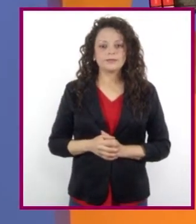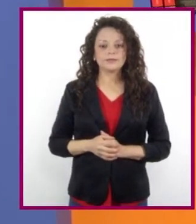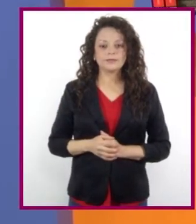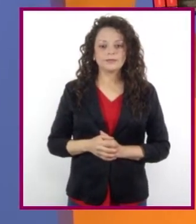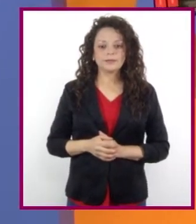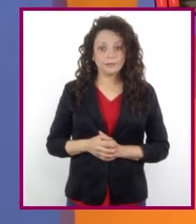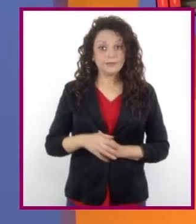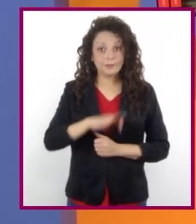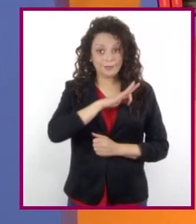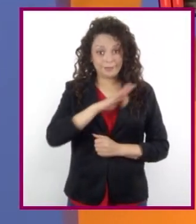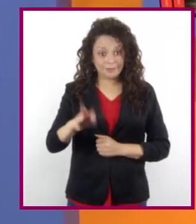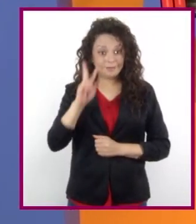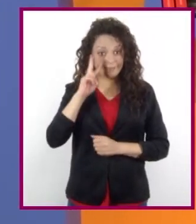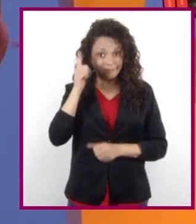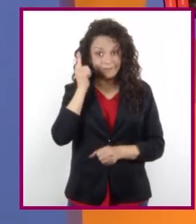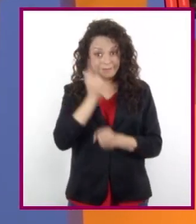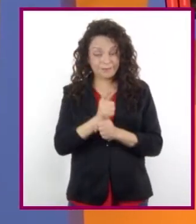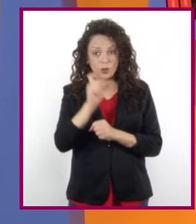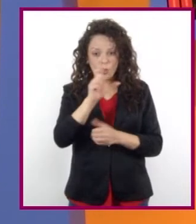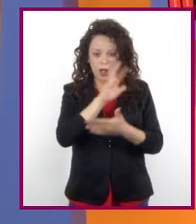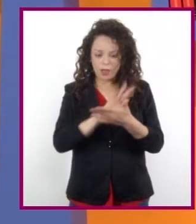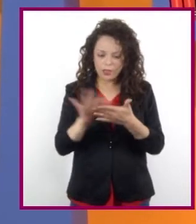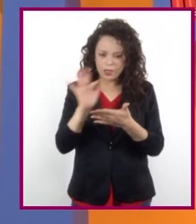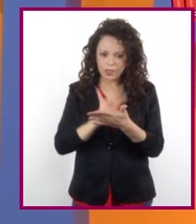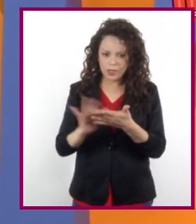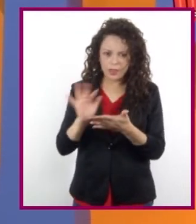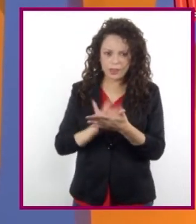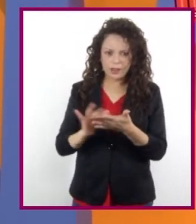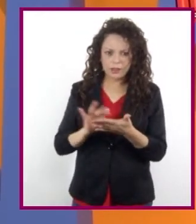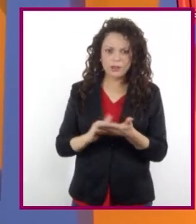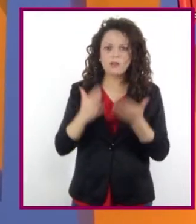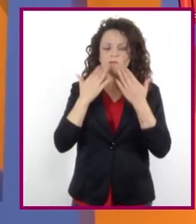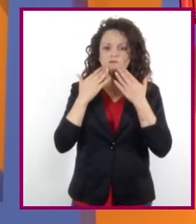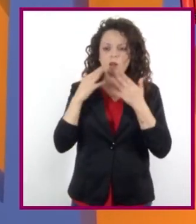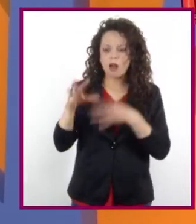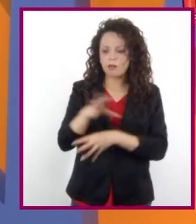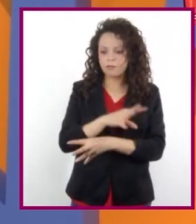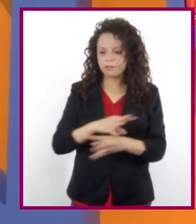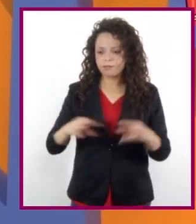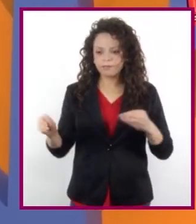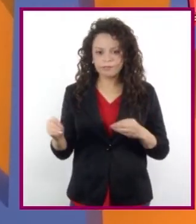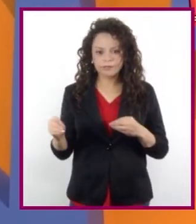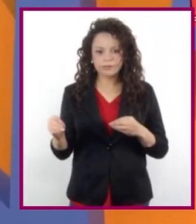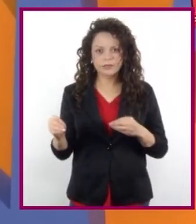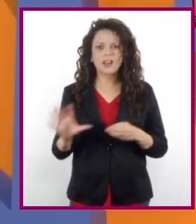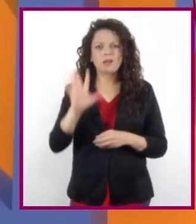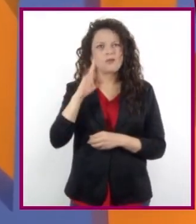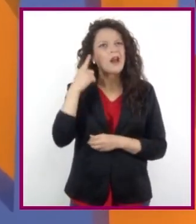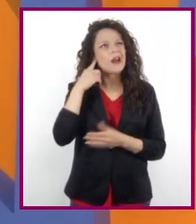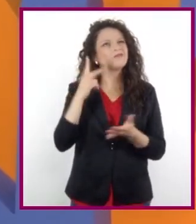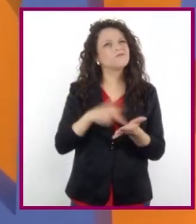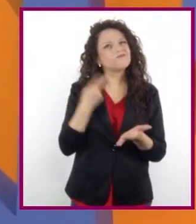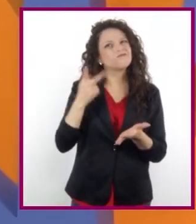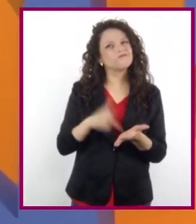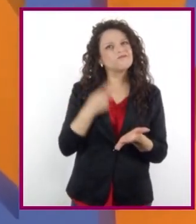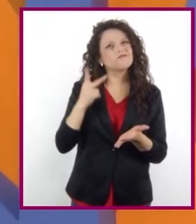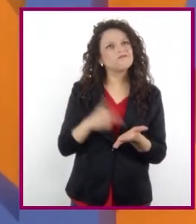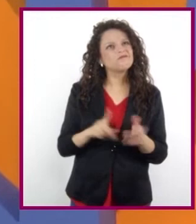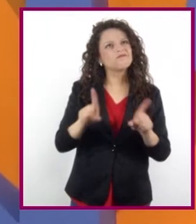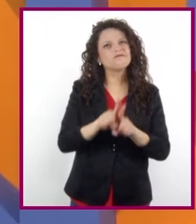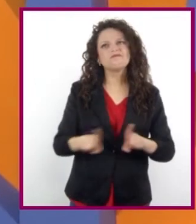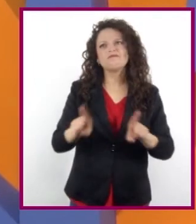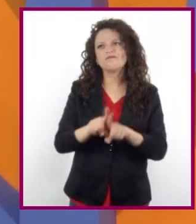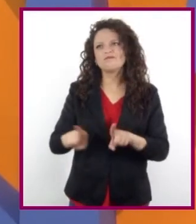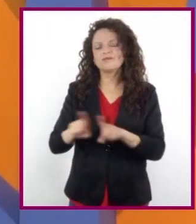Podemos observar que al momento de leer el texto sin sustituir el referente es repetitivo. Bien,